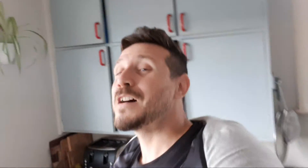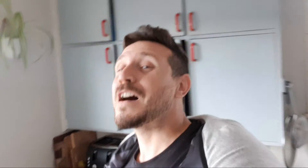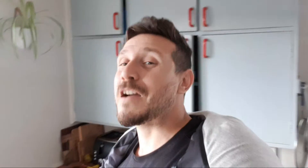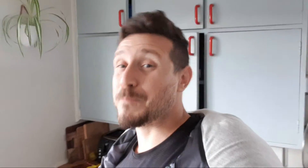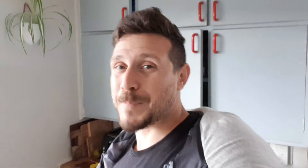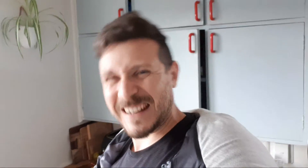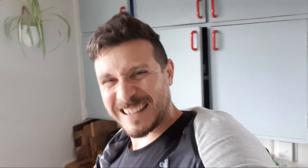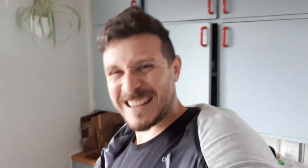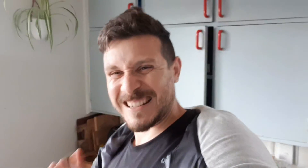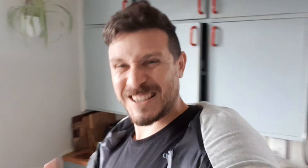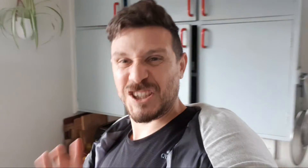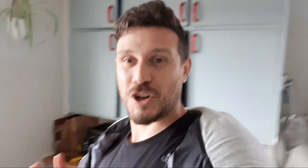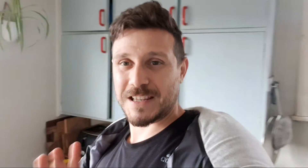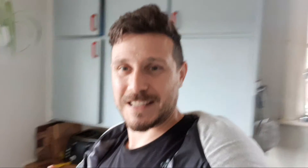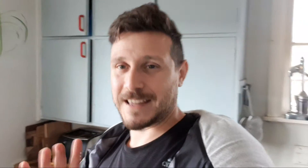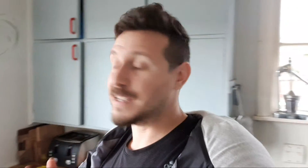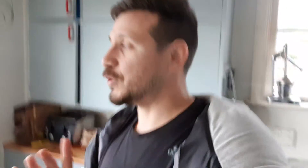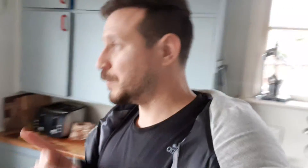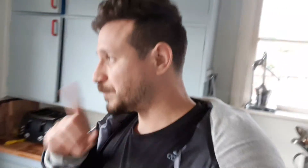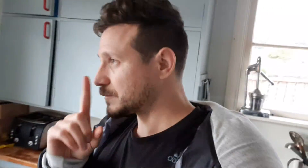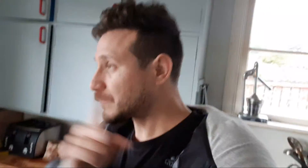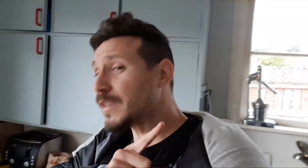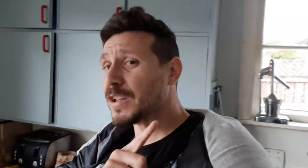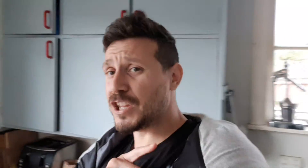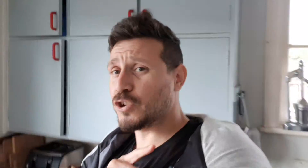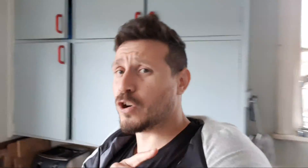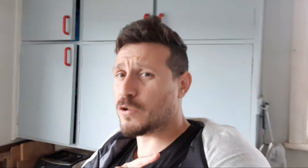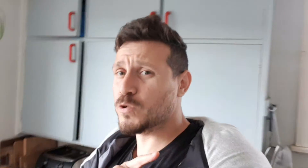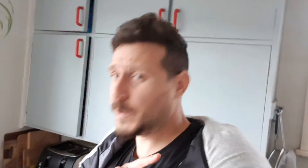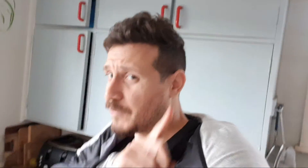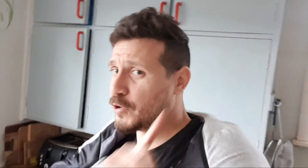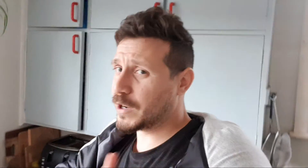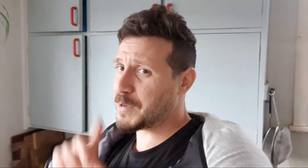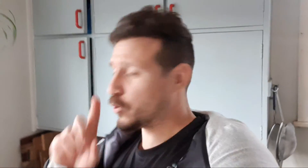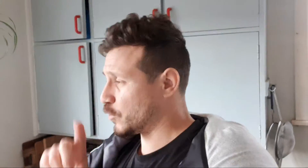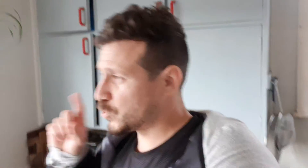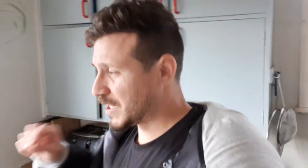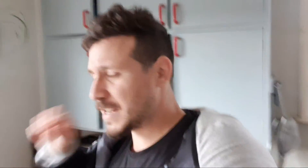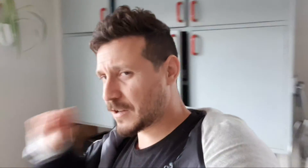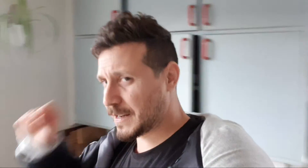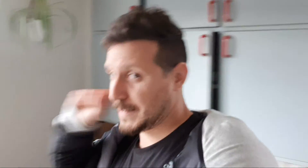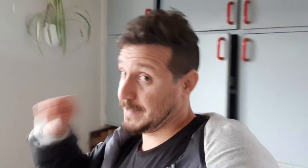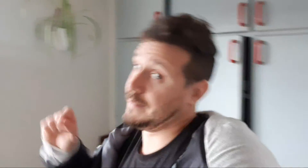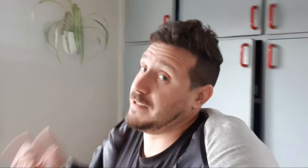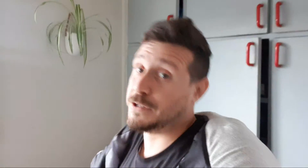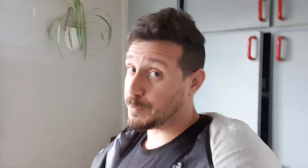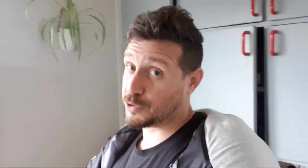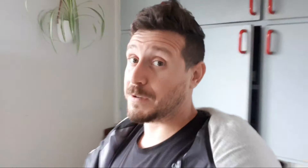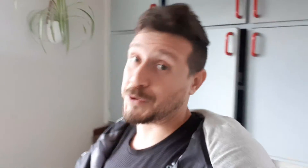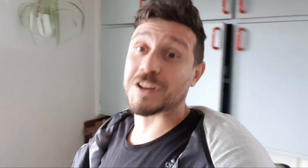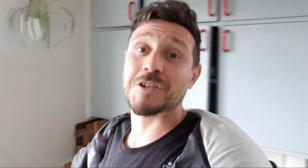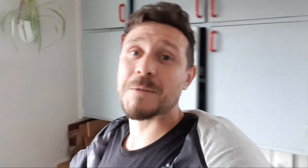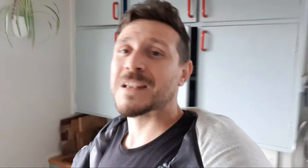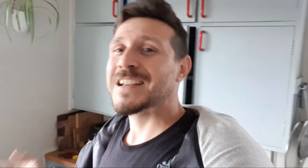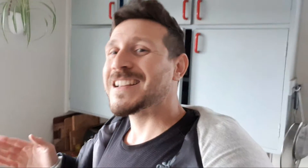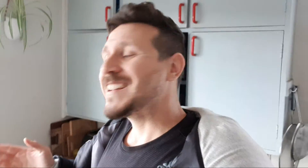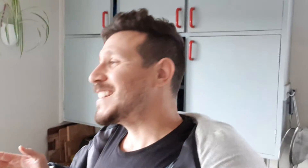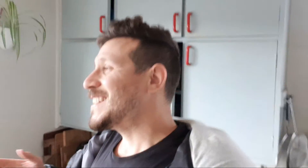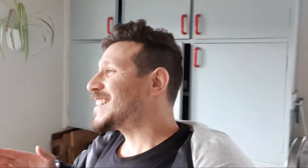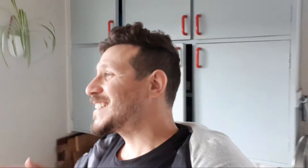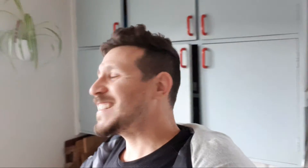pero hay un par de restricciones que dijo. Que dijo a lo último, que fue lo que mejor escuché y lo que necesito, porque yo trabajo en un